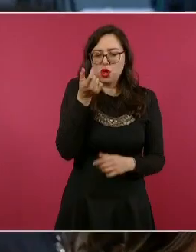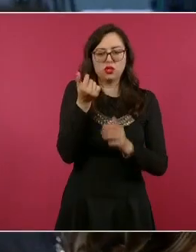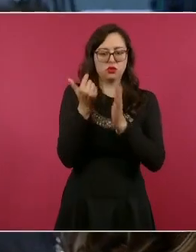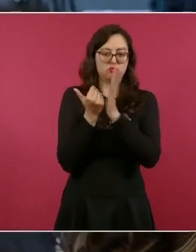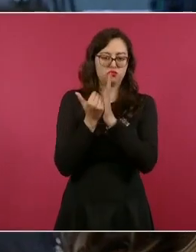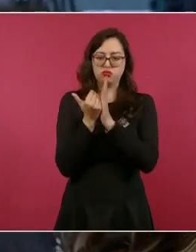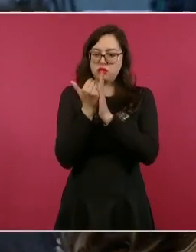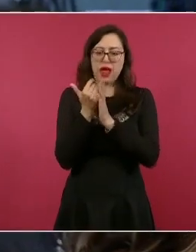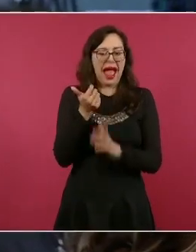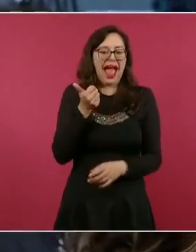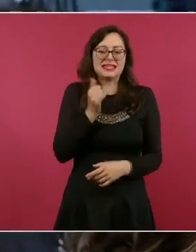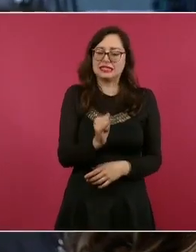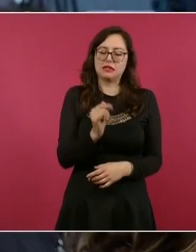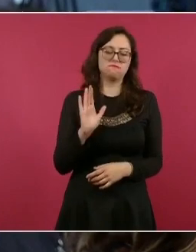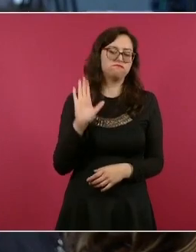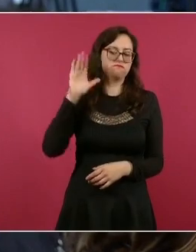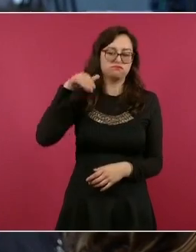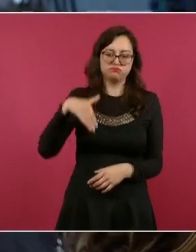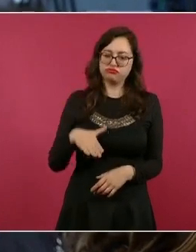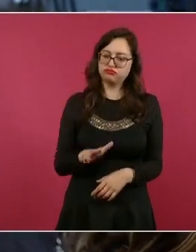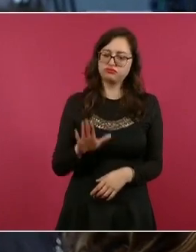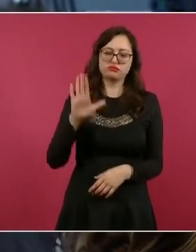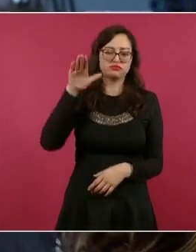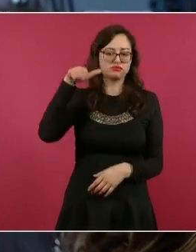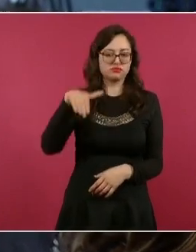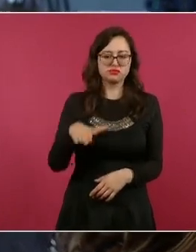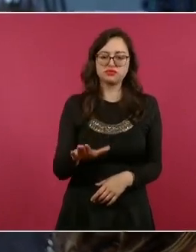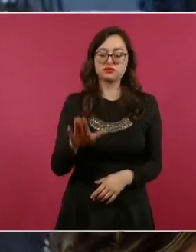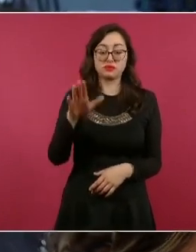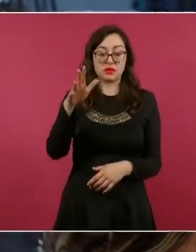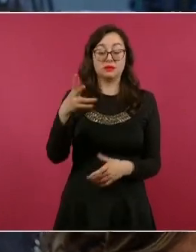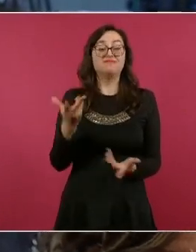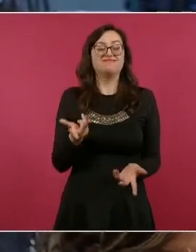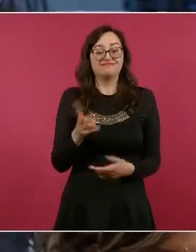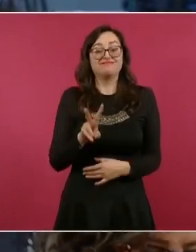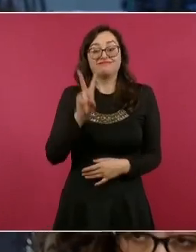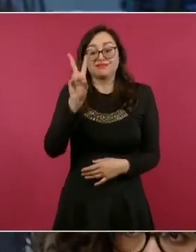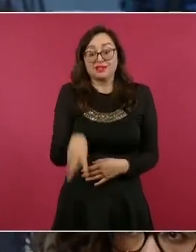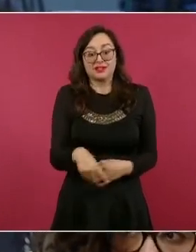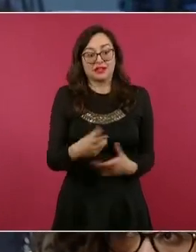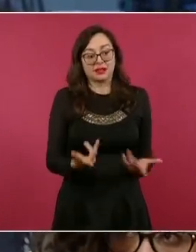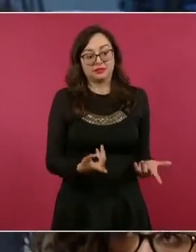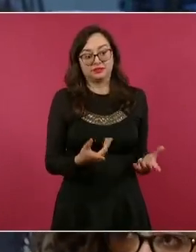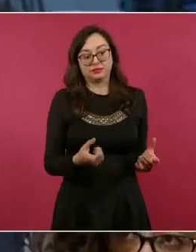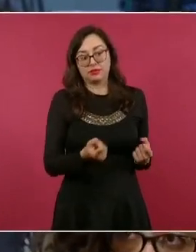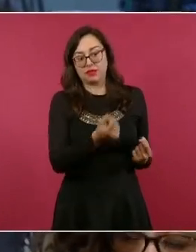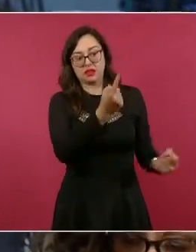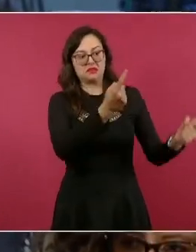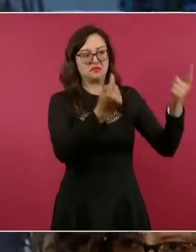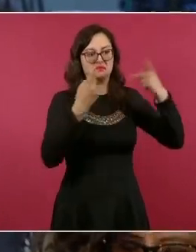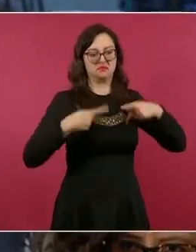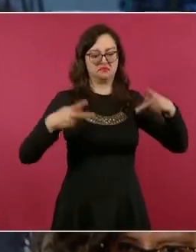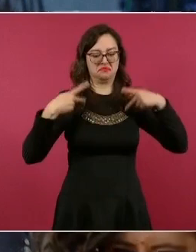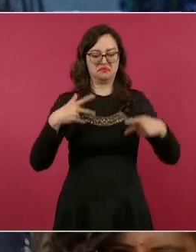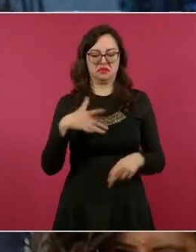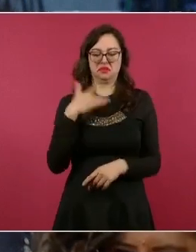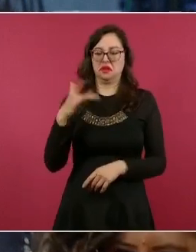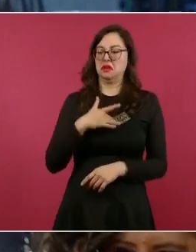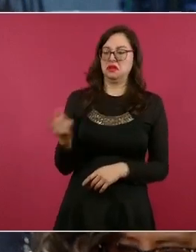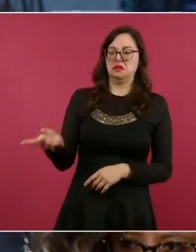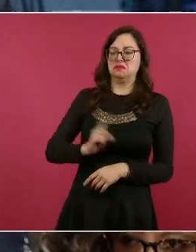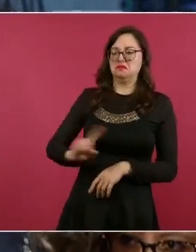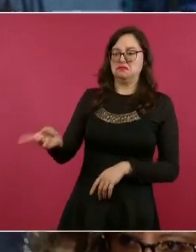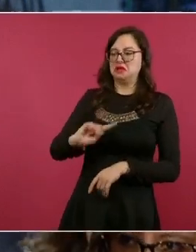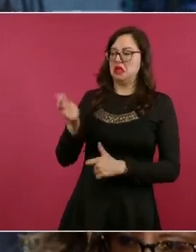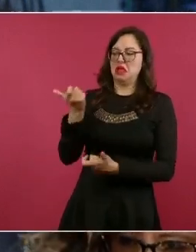va, sube y baja. Y está claro, ¿no? Porque tratan de negar que se ha avanzado de manera importante en el asunto económico,